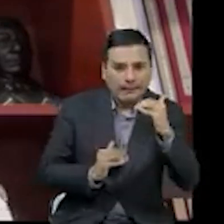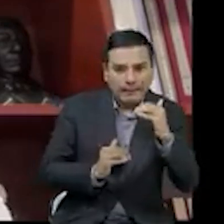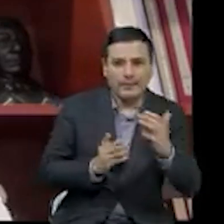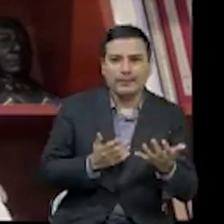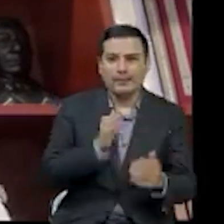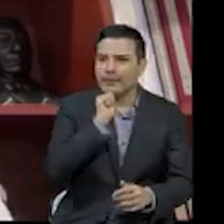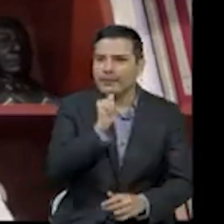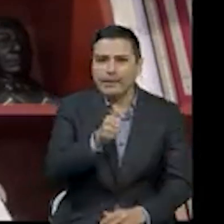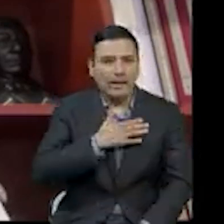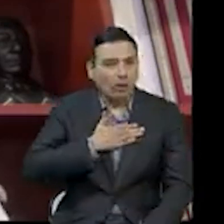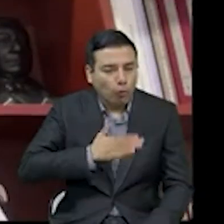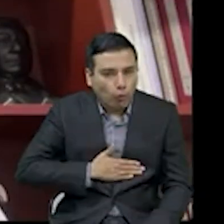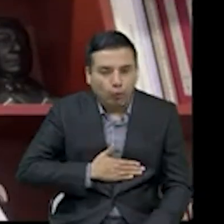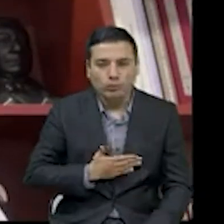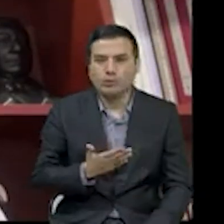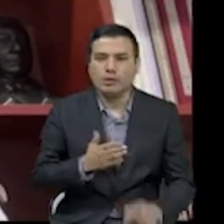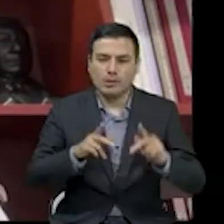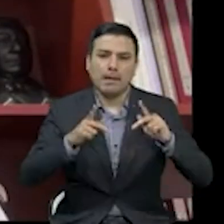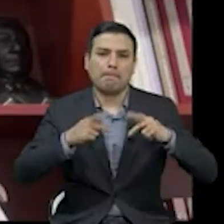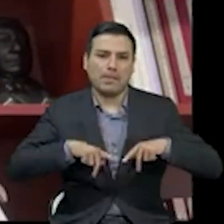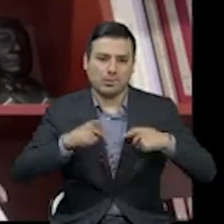privilegios, de